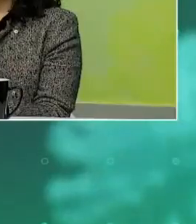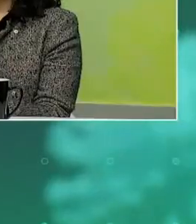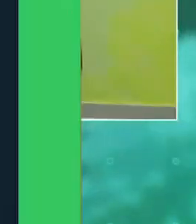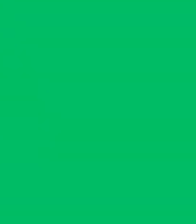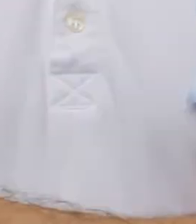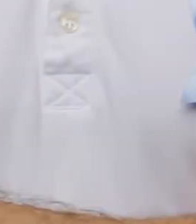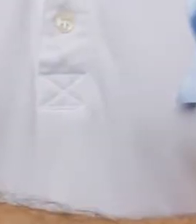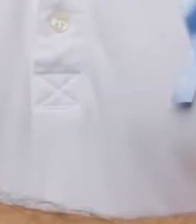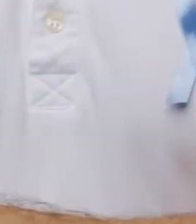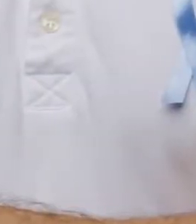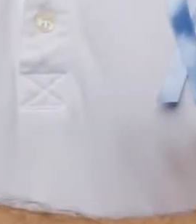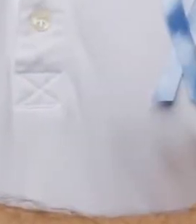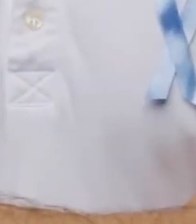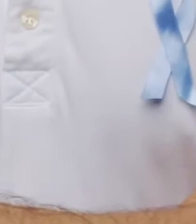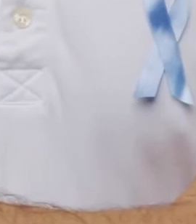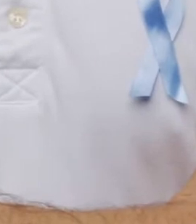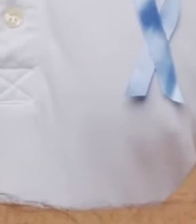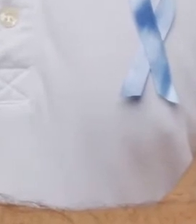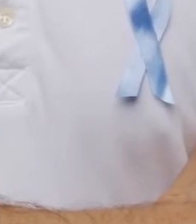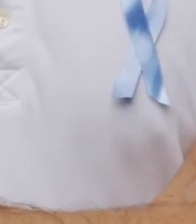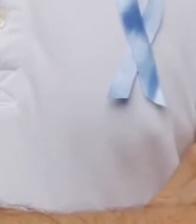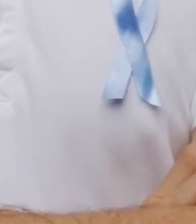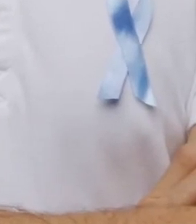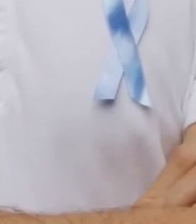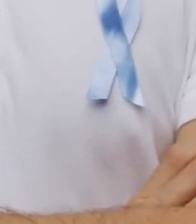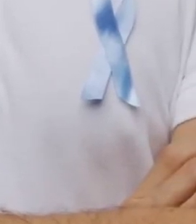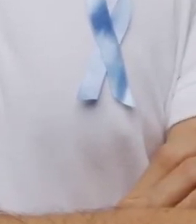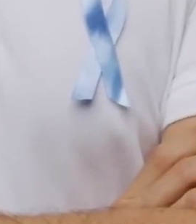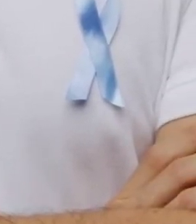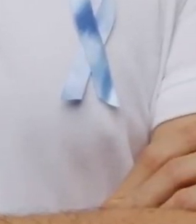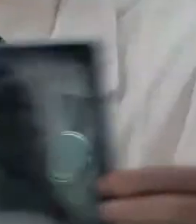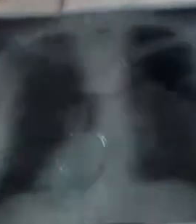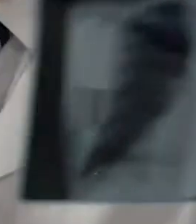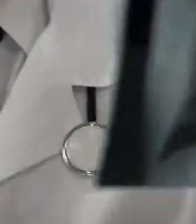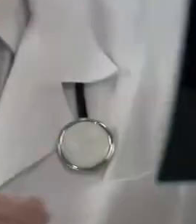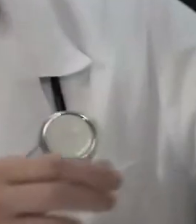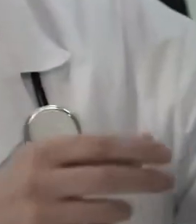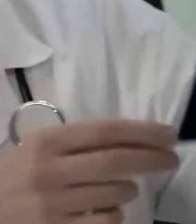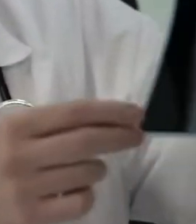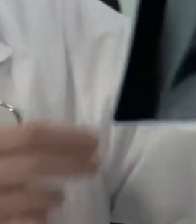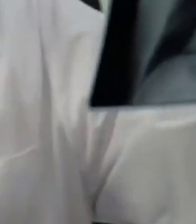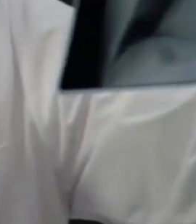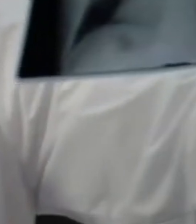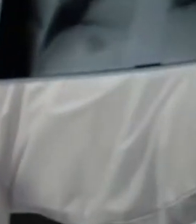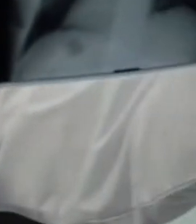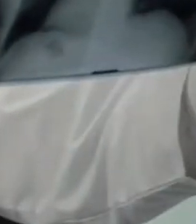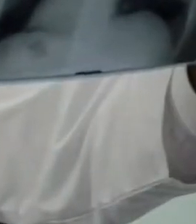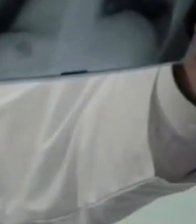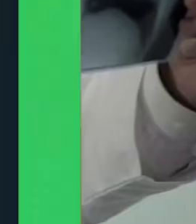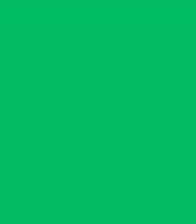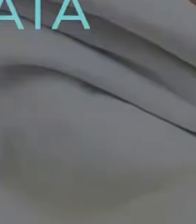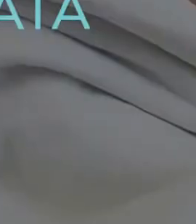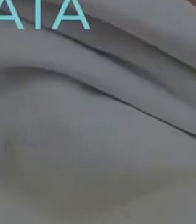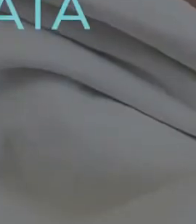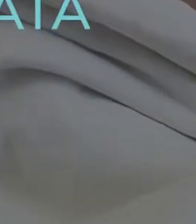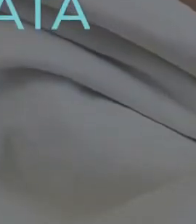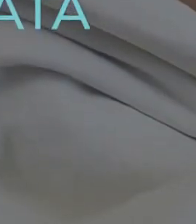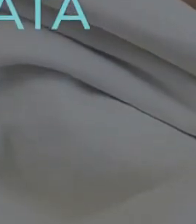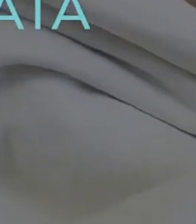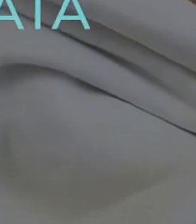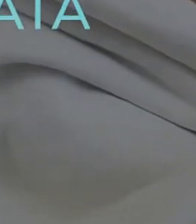COVID-19. En octubre, abordaremos distintos tipos de cáncer, su detección y atención oportuna.